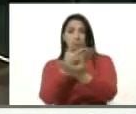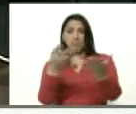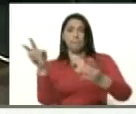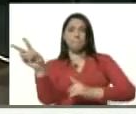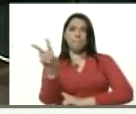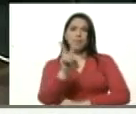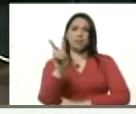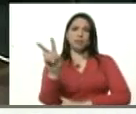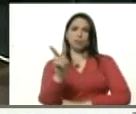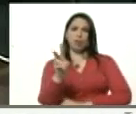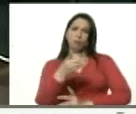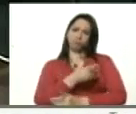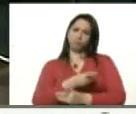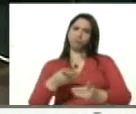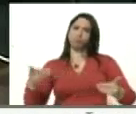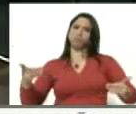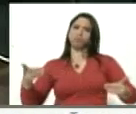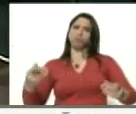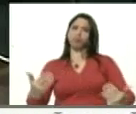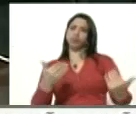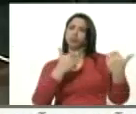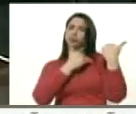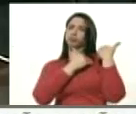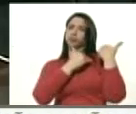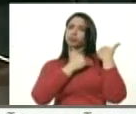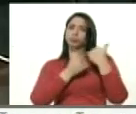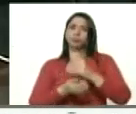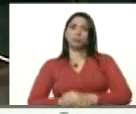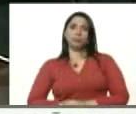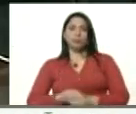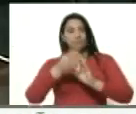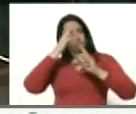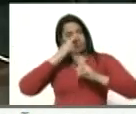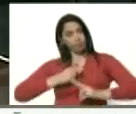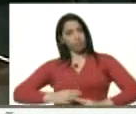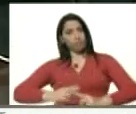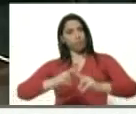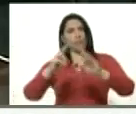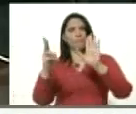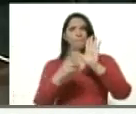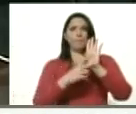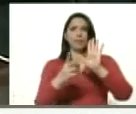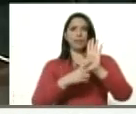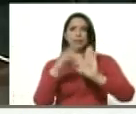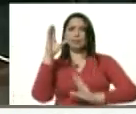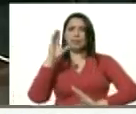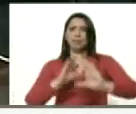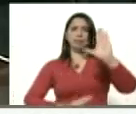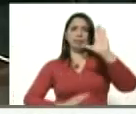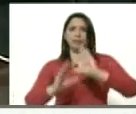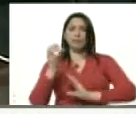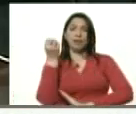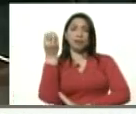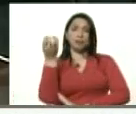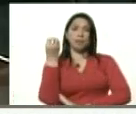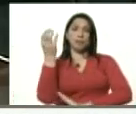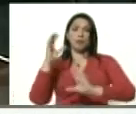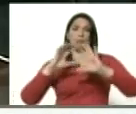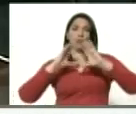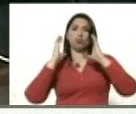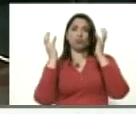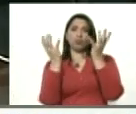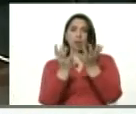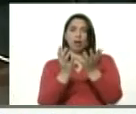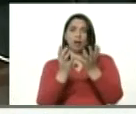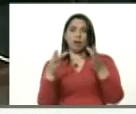Venezuela dignamente representada, con honor y con verdad científica, en la Asamblea Mundial de